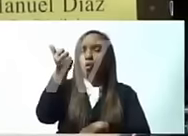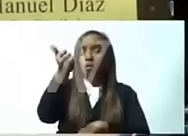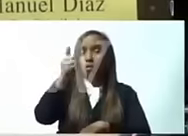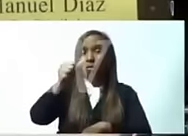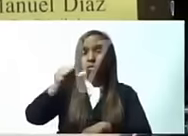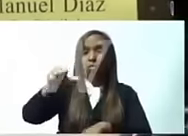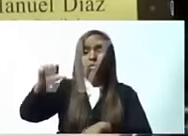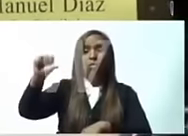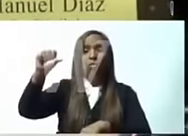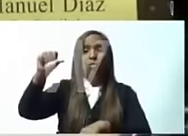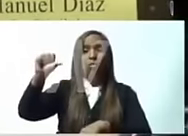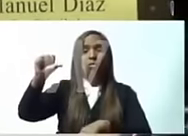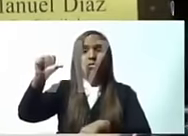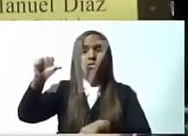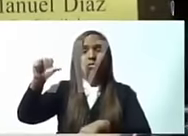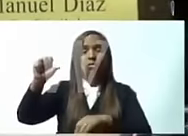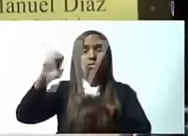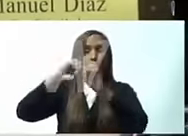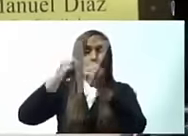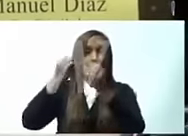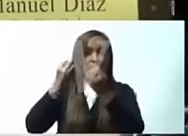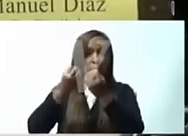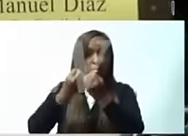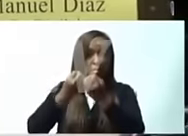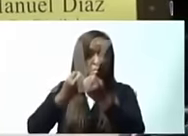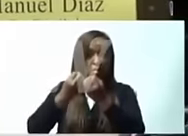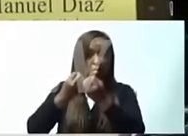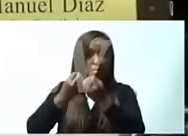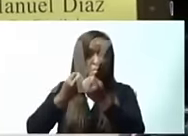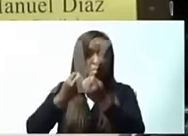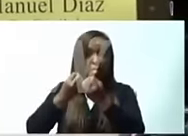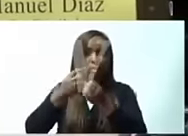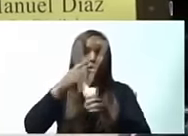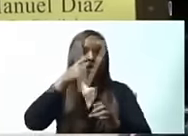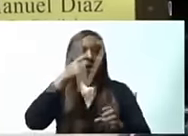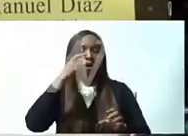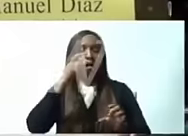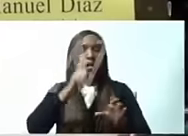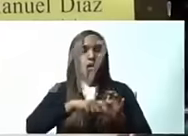asuntos migratorios de la República Dominicana. La República Dominicana